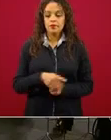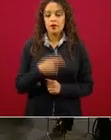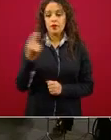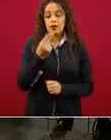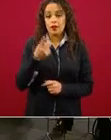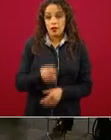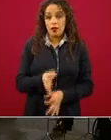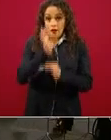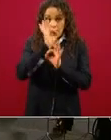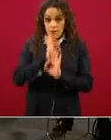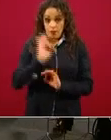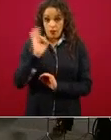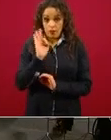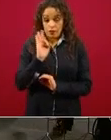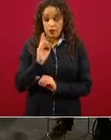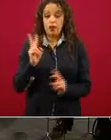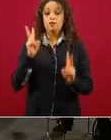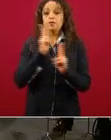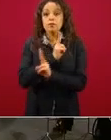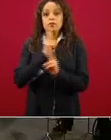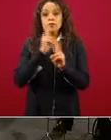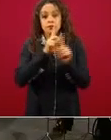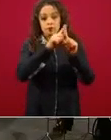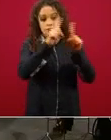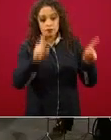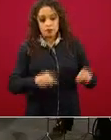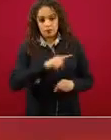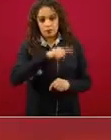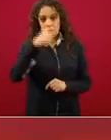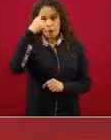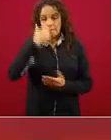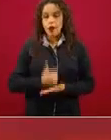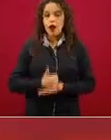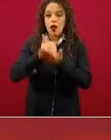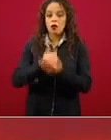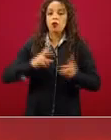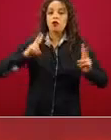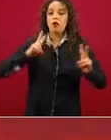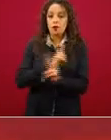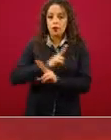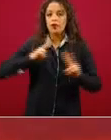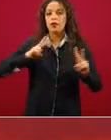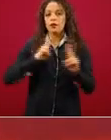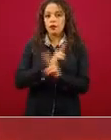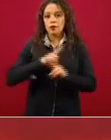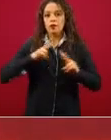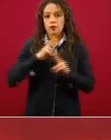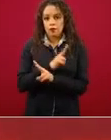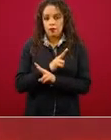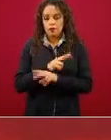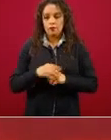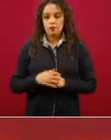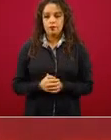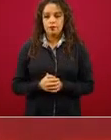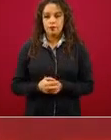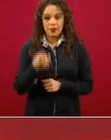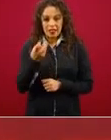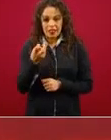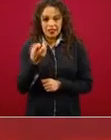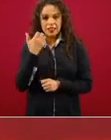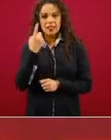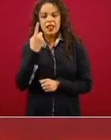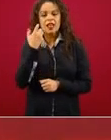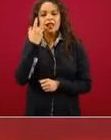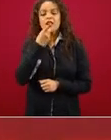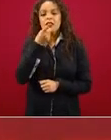un ventilador mecánico para poder mantener la respiración, realmente el ser intubado, de hecho,